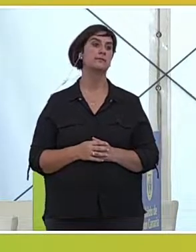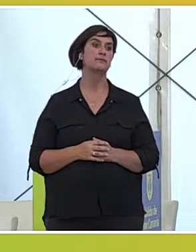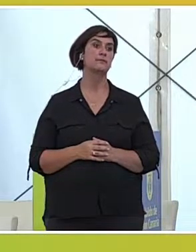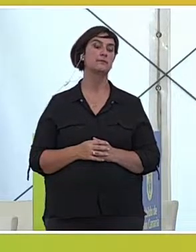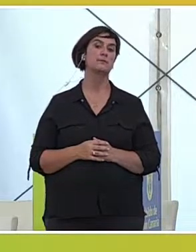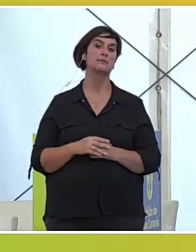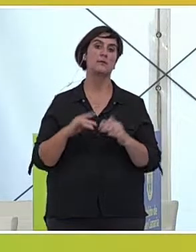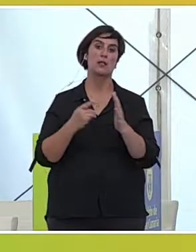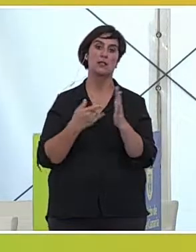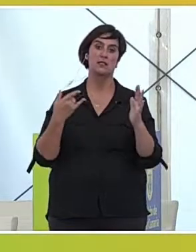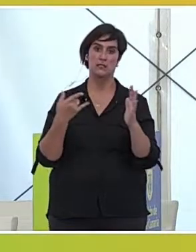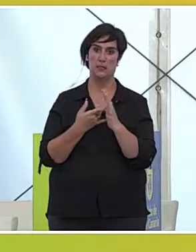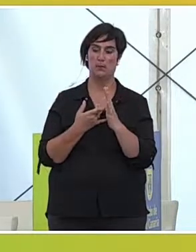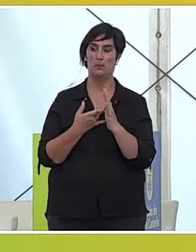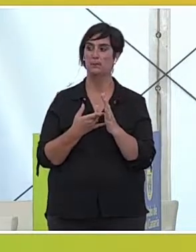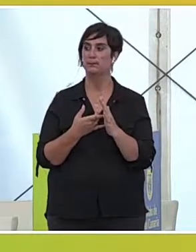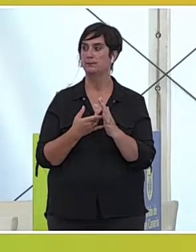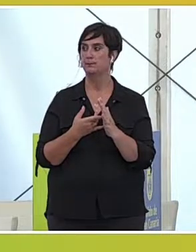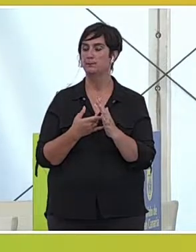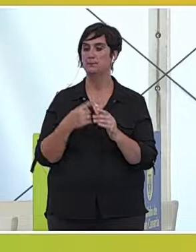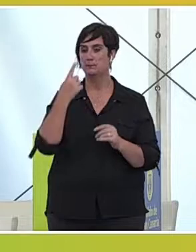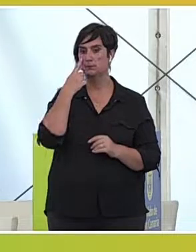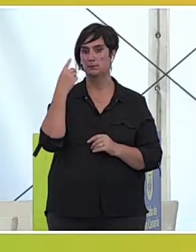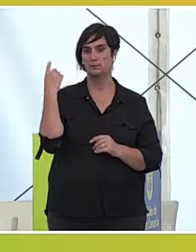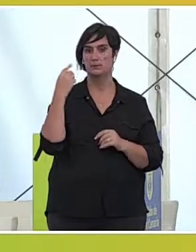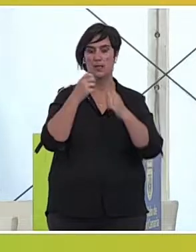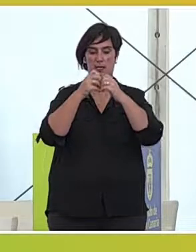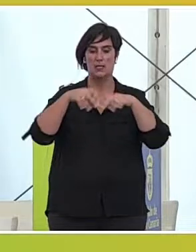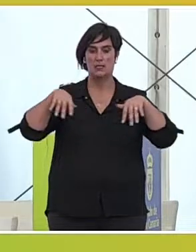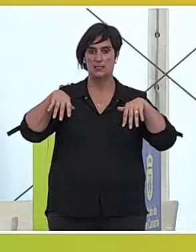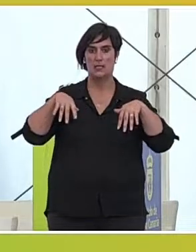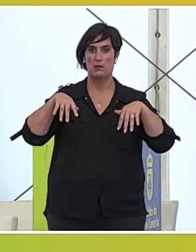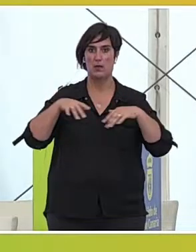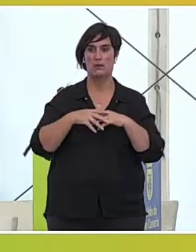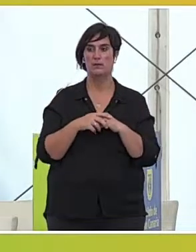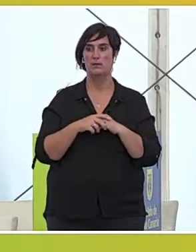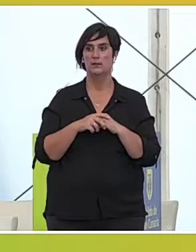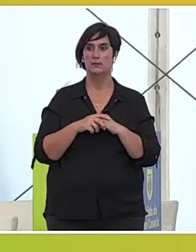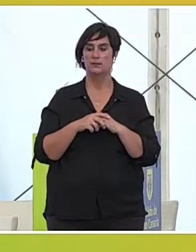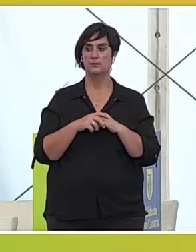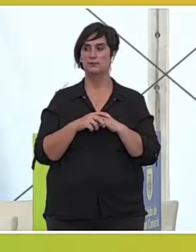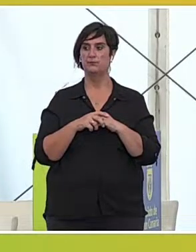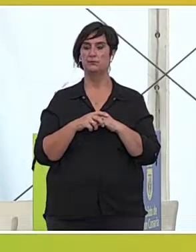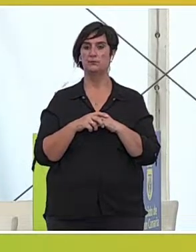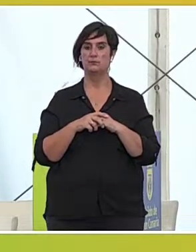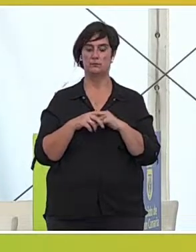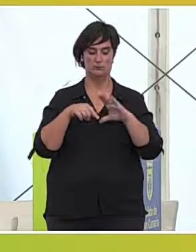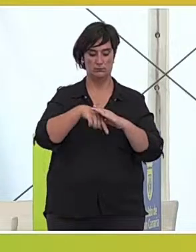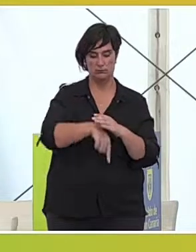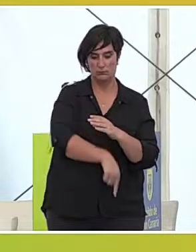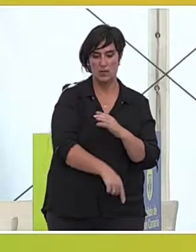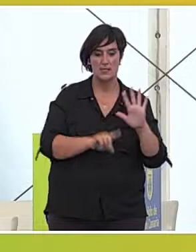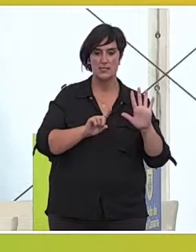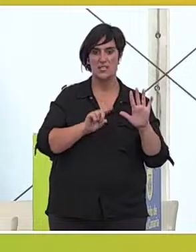El sistema. Aquí tenemos un esquema y es lo que comentábamos. A 62 metros que